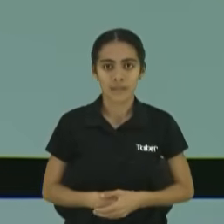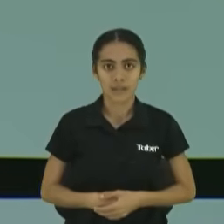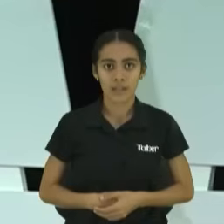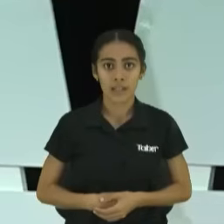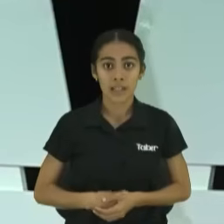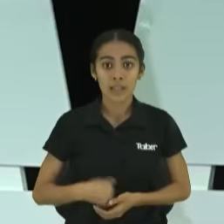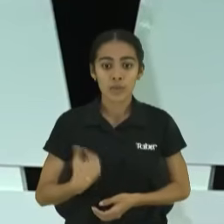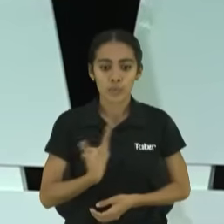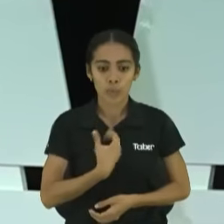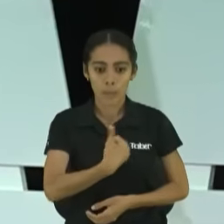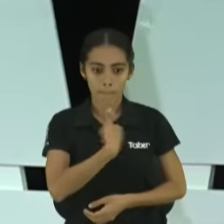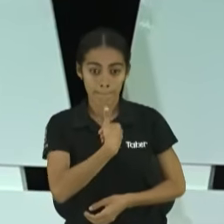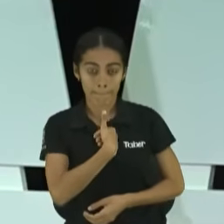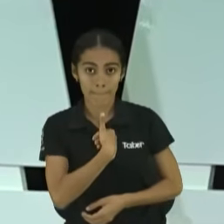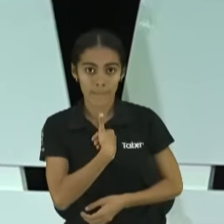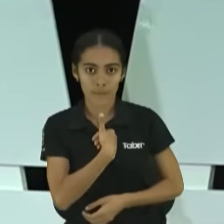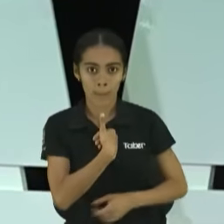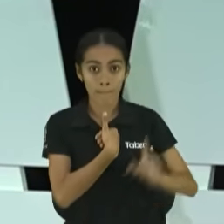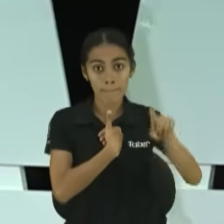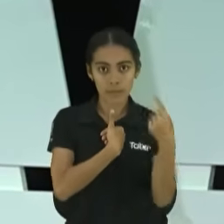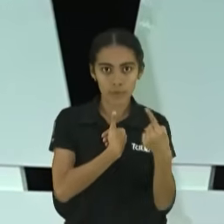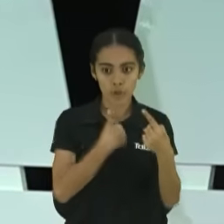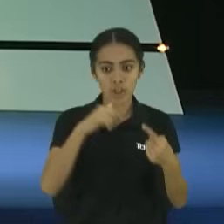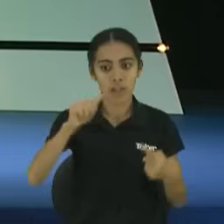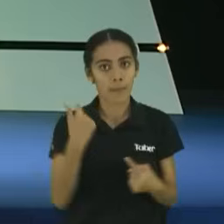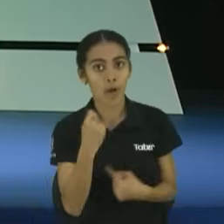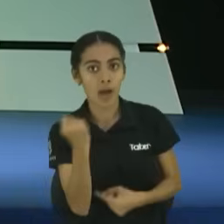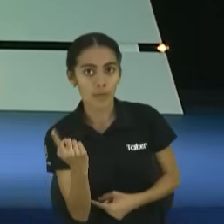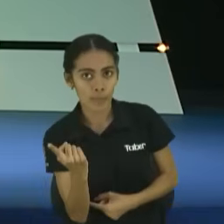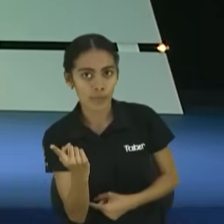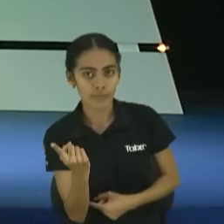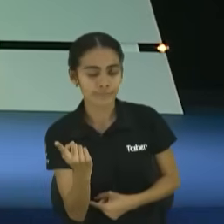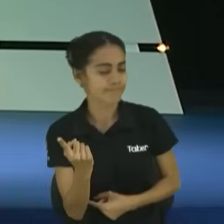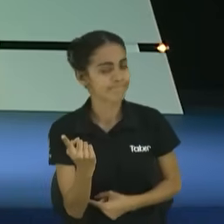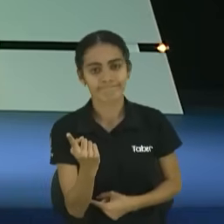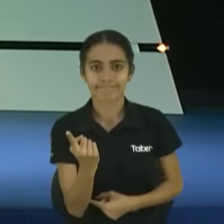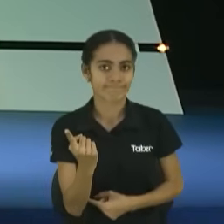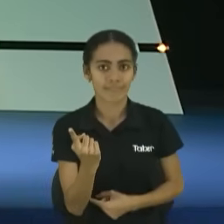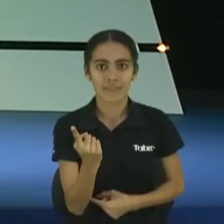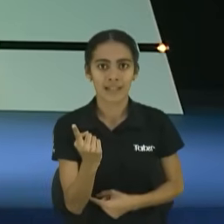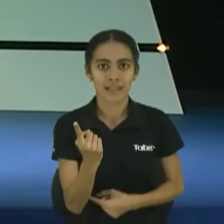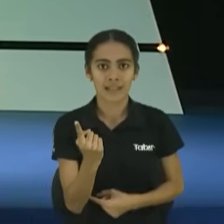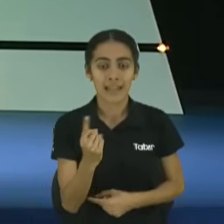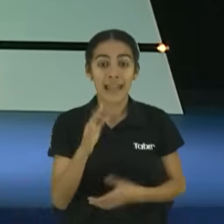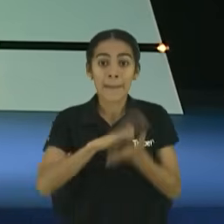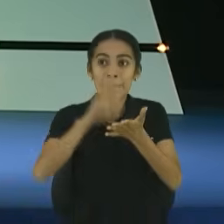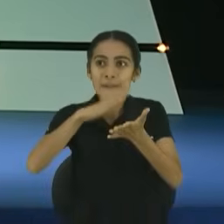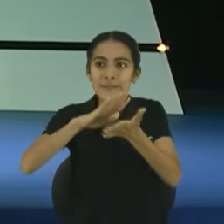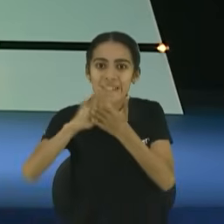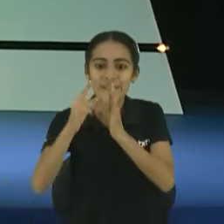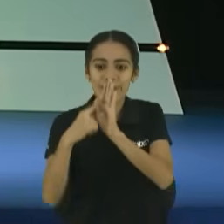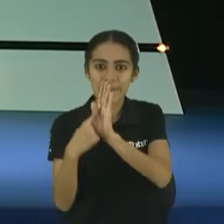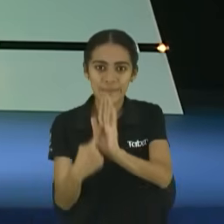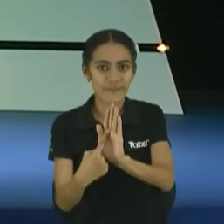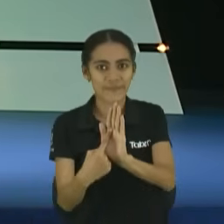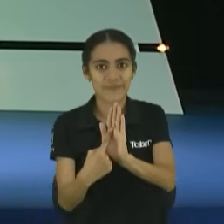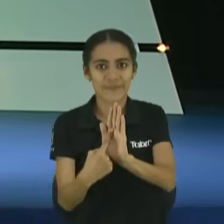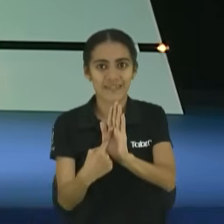tu prójimo, hay una evidencia que las manifestaciones del Espíritu Santo en nuestra vida quizás no